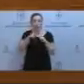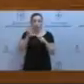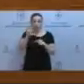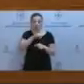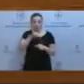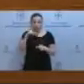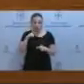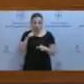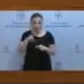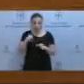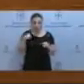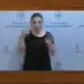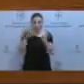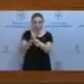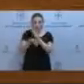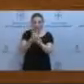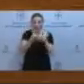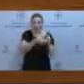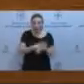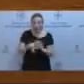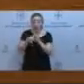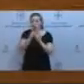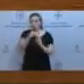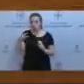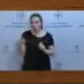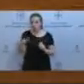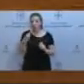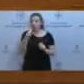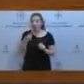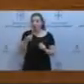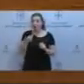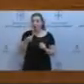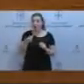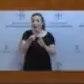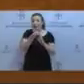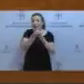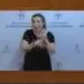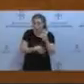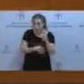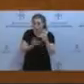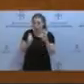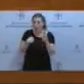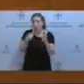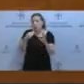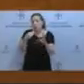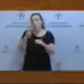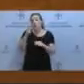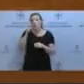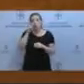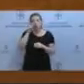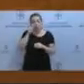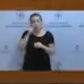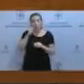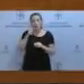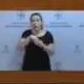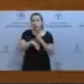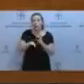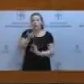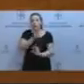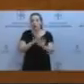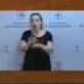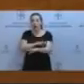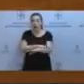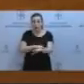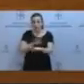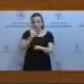luego, cuando lo explica, está directamente relacionada con los resultados. Le repito, posición que ostenta el turismo dentro de la organización administrativa de la